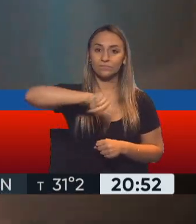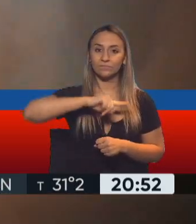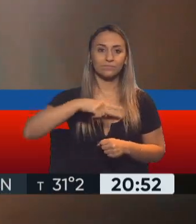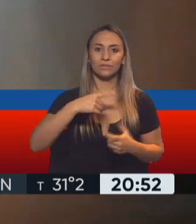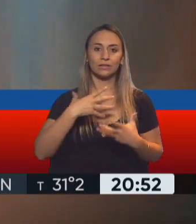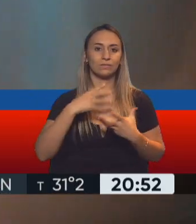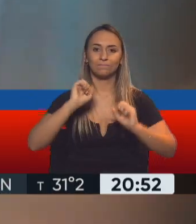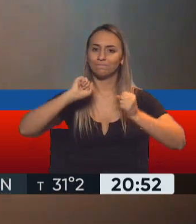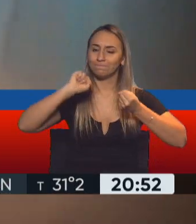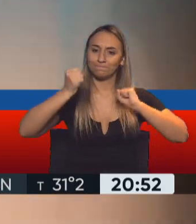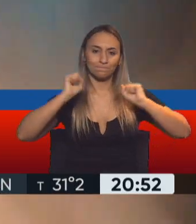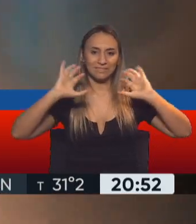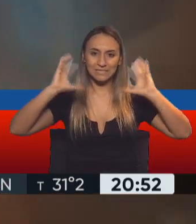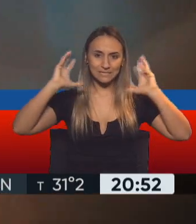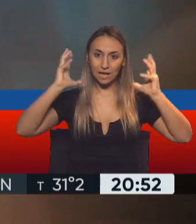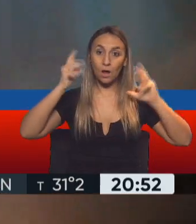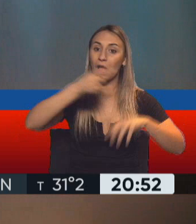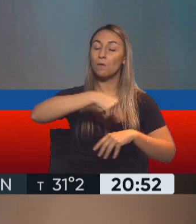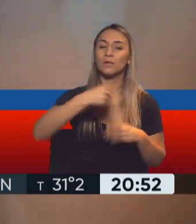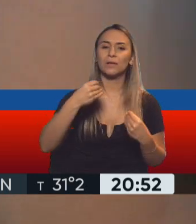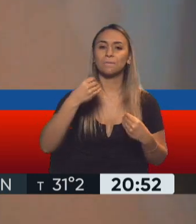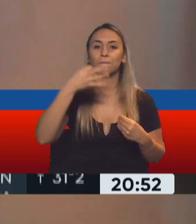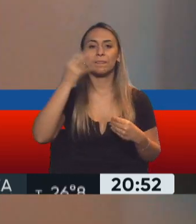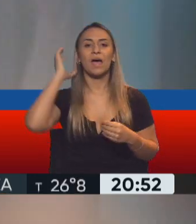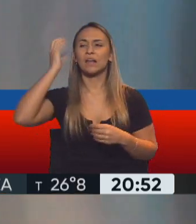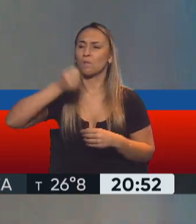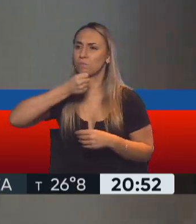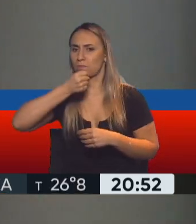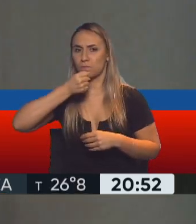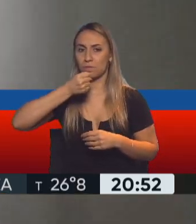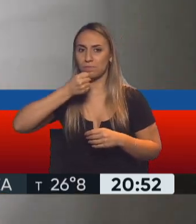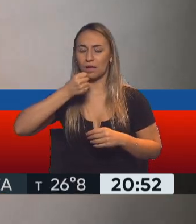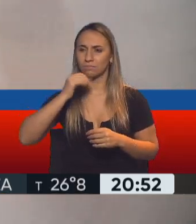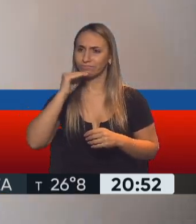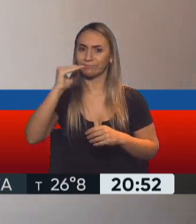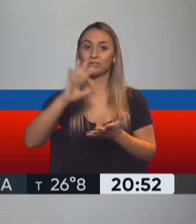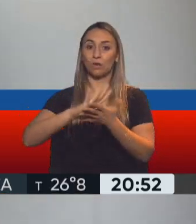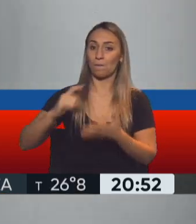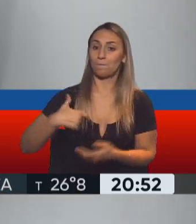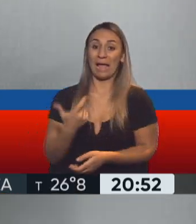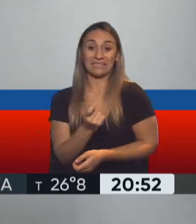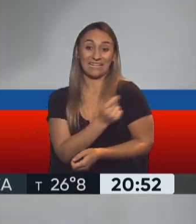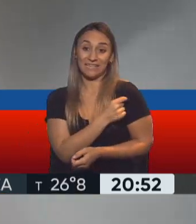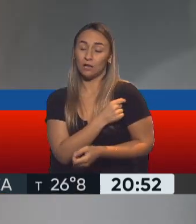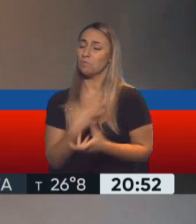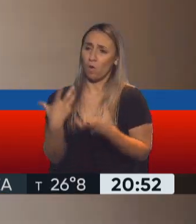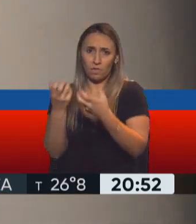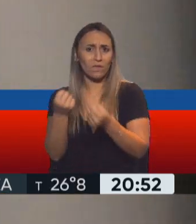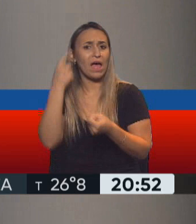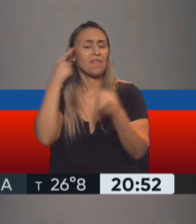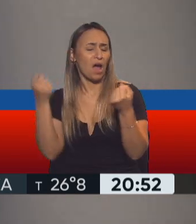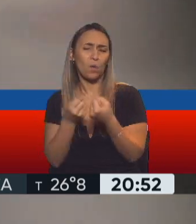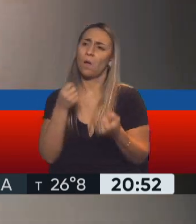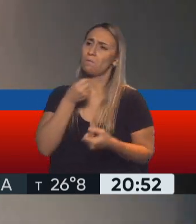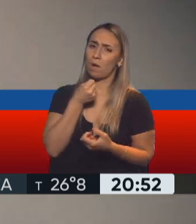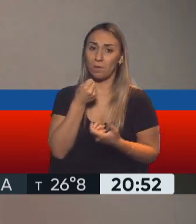algún comentario con algo que se ha dicho con respecto al pase sanitario no con la defensa del pase sanitario me parece que es algo que